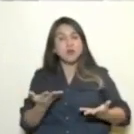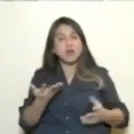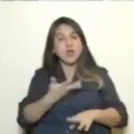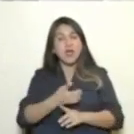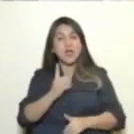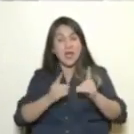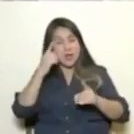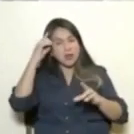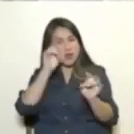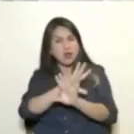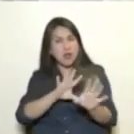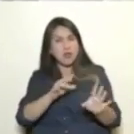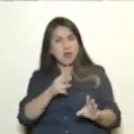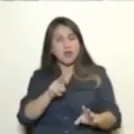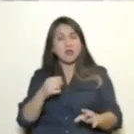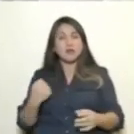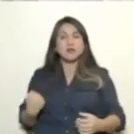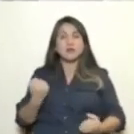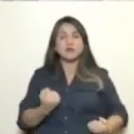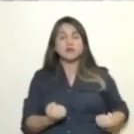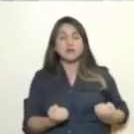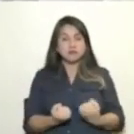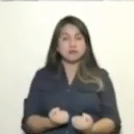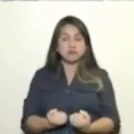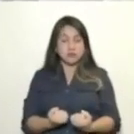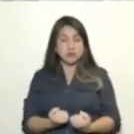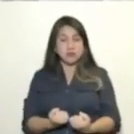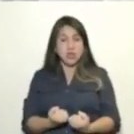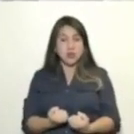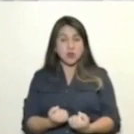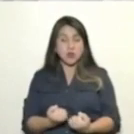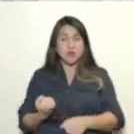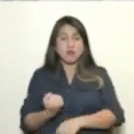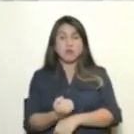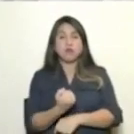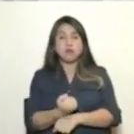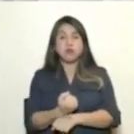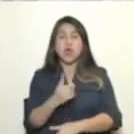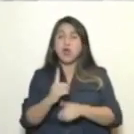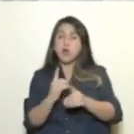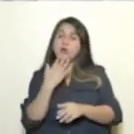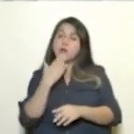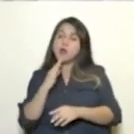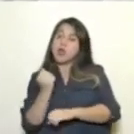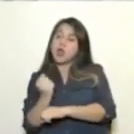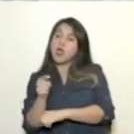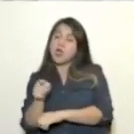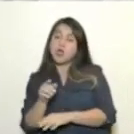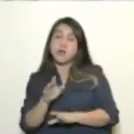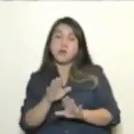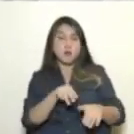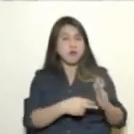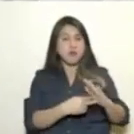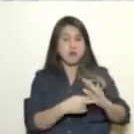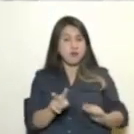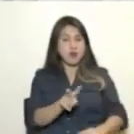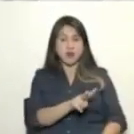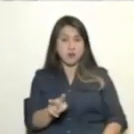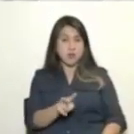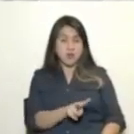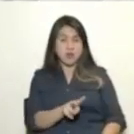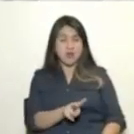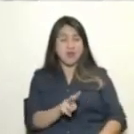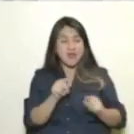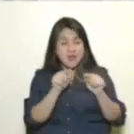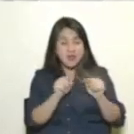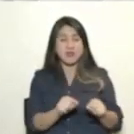algo claro es la solidaridad que tiene que haber, porque todos estamos unos mejores que otros en el mismo problema. Y